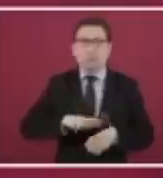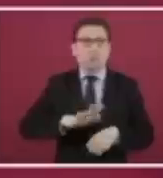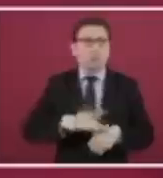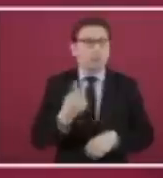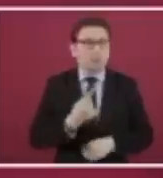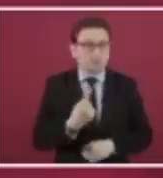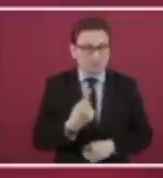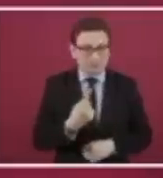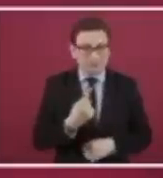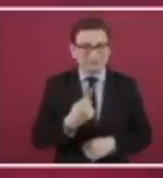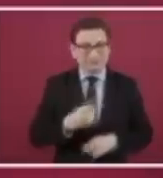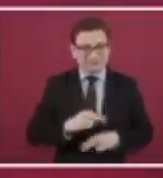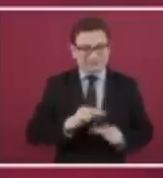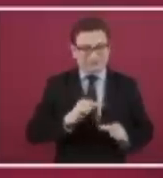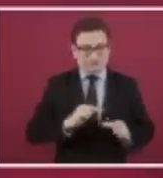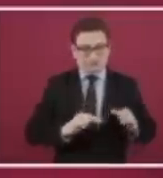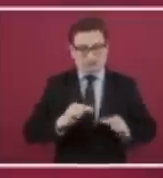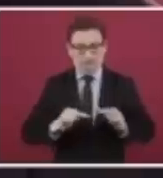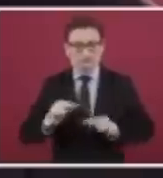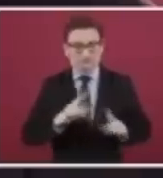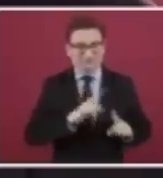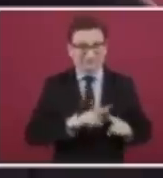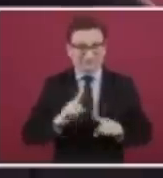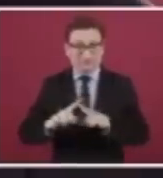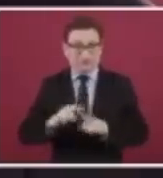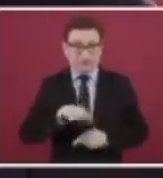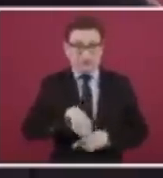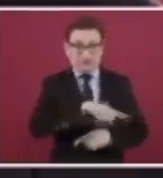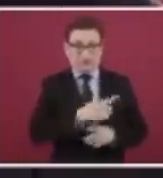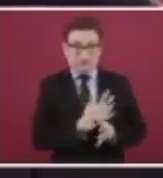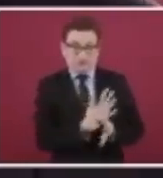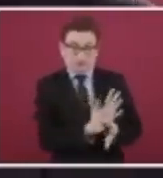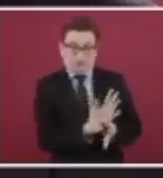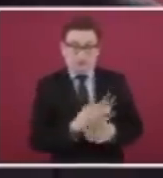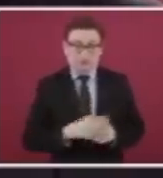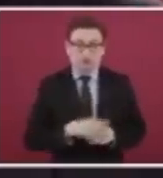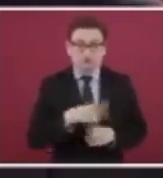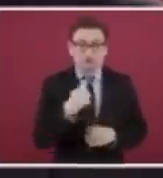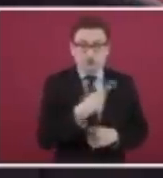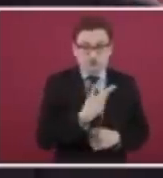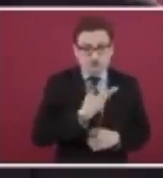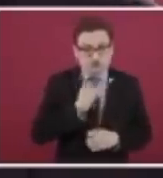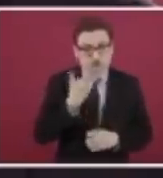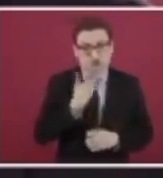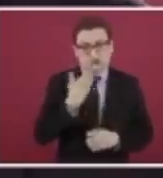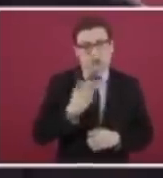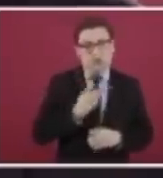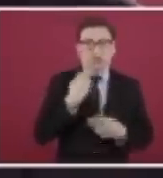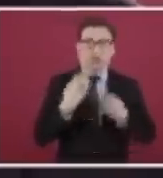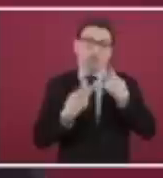porque hay una variable, como ellos mismos dicen, en su lenguaje tecnocrático,